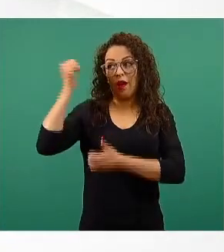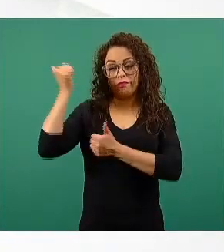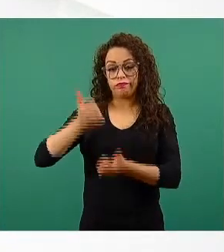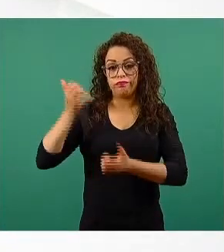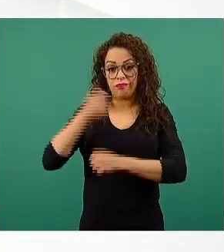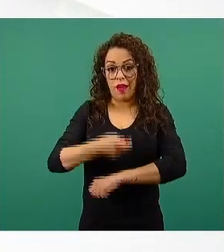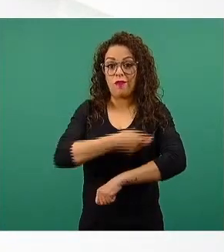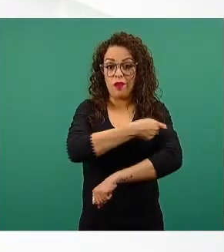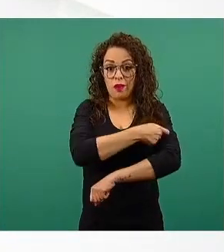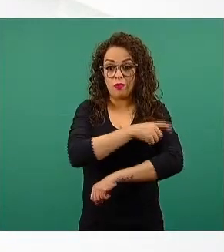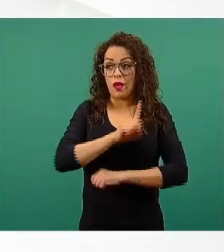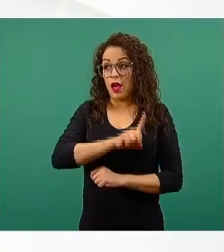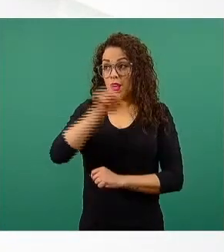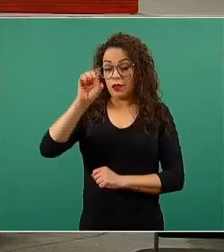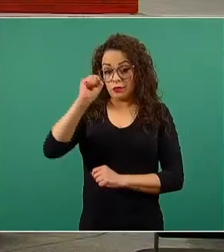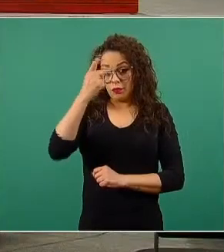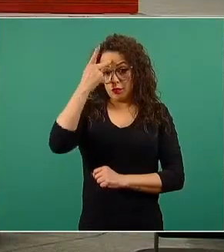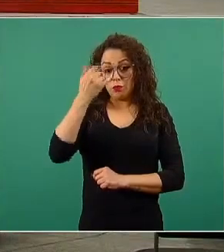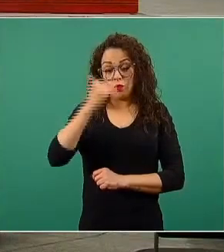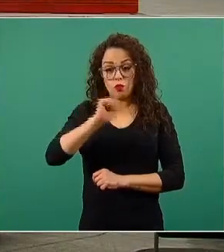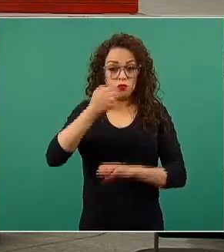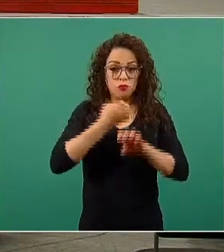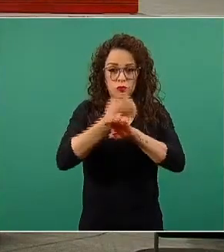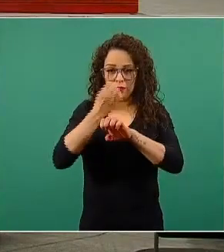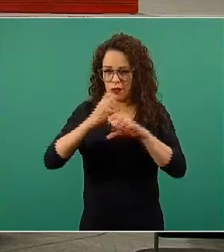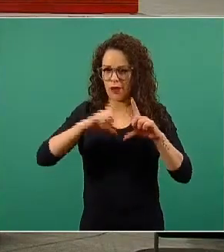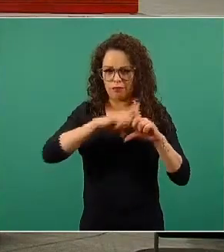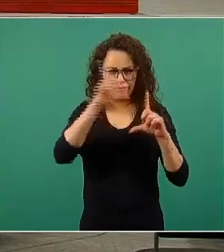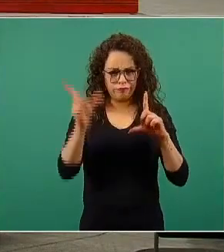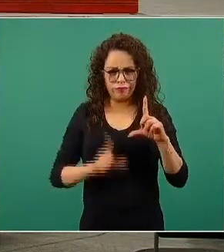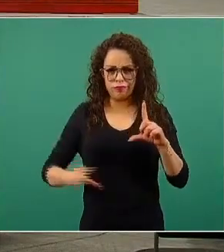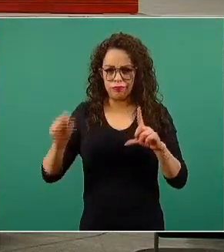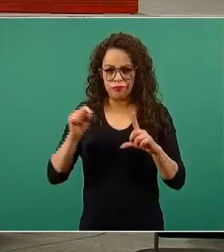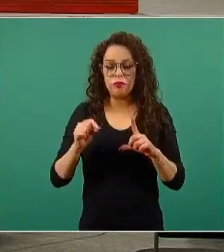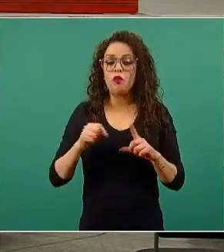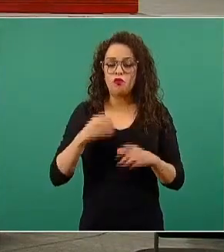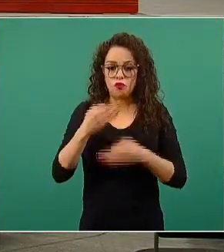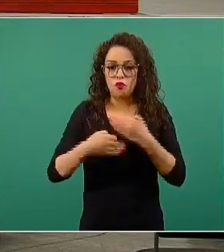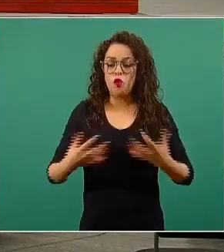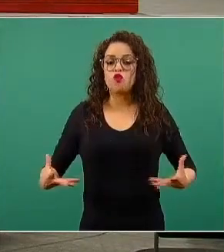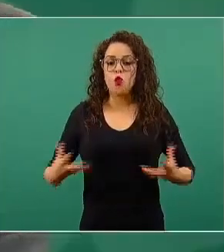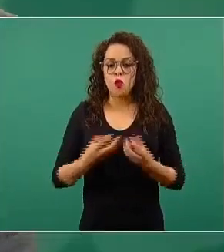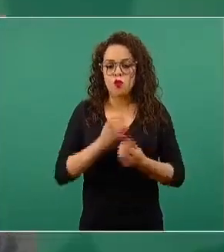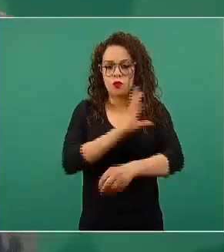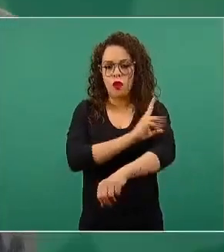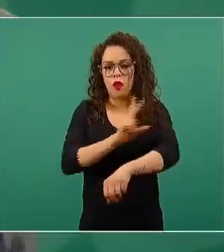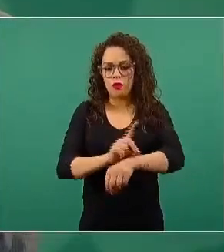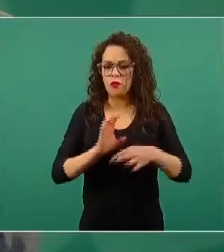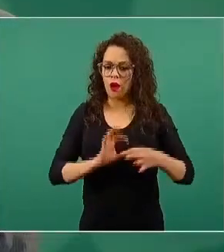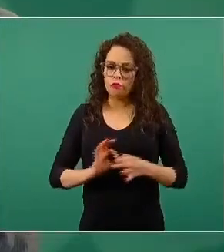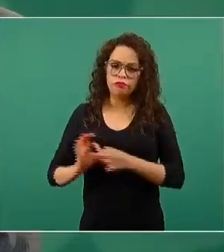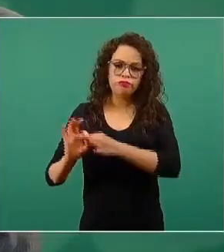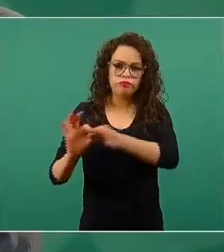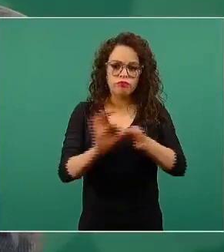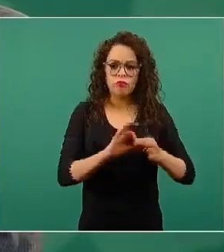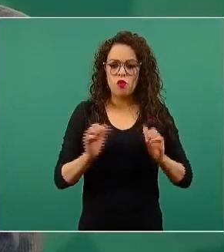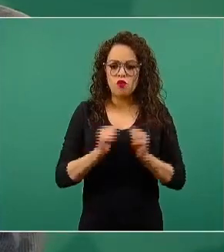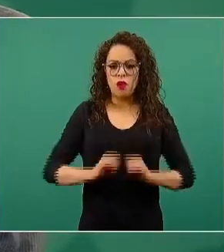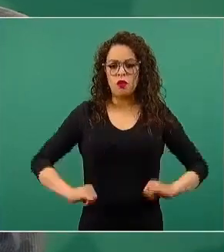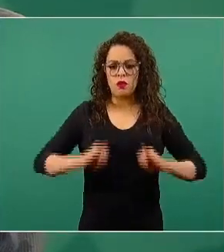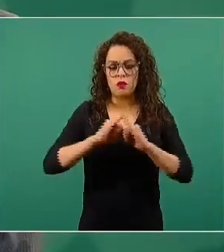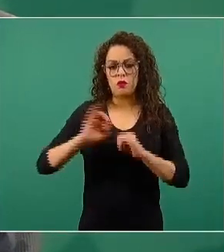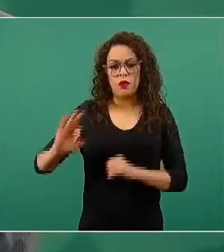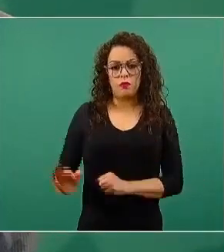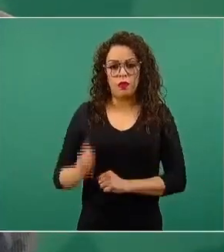vacunas. En San Luis Potosí, como en el resto del país, trabajamos de manera coordinada con las instancias federales. A